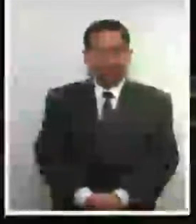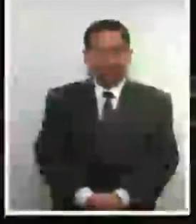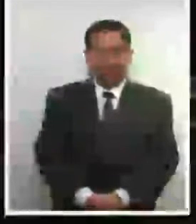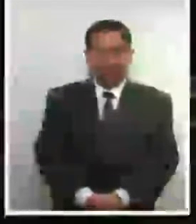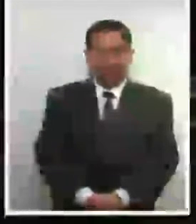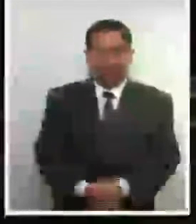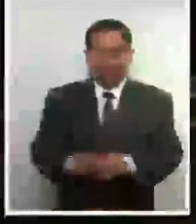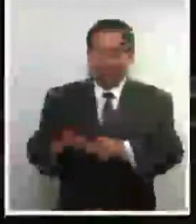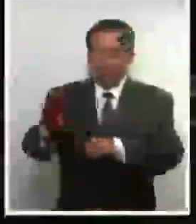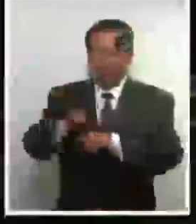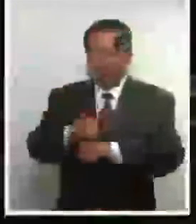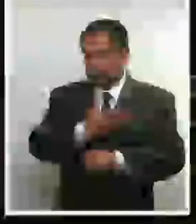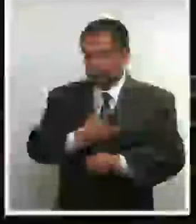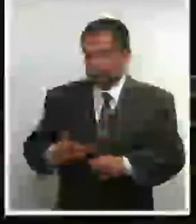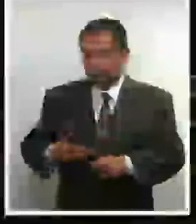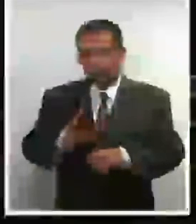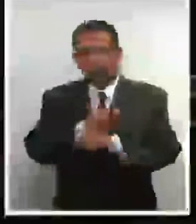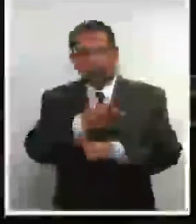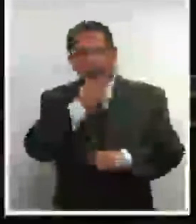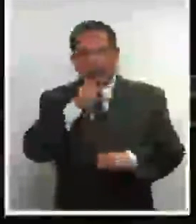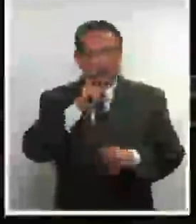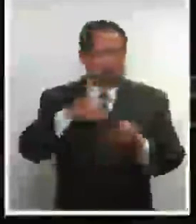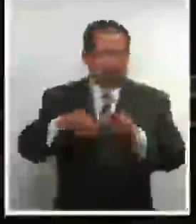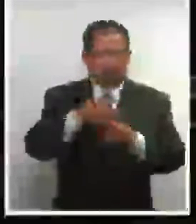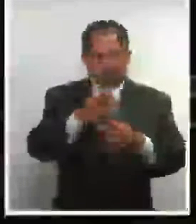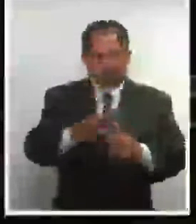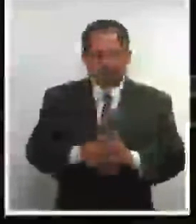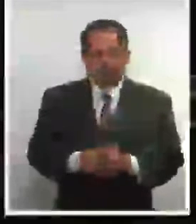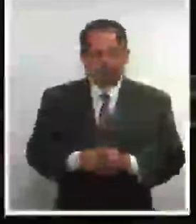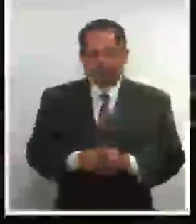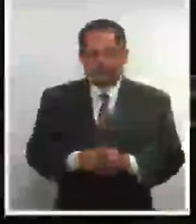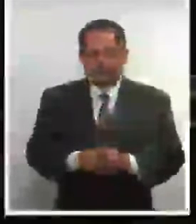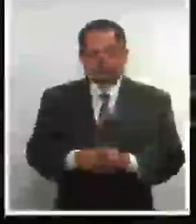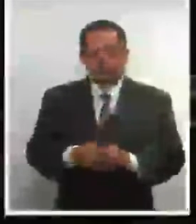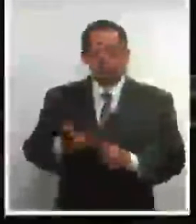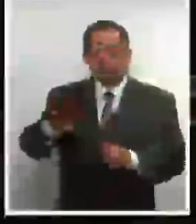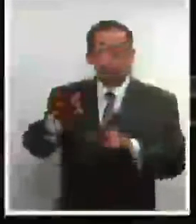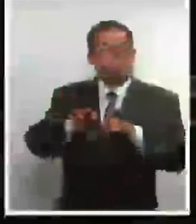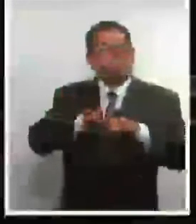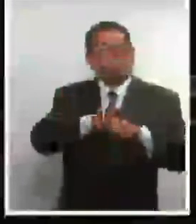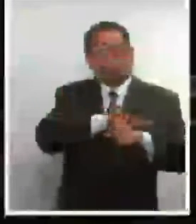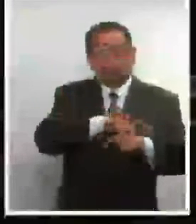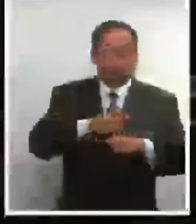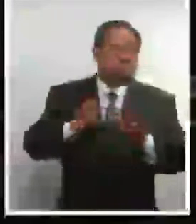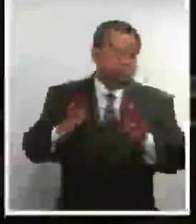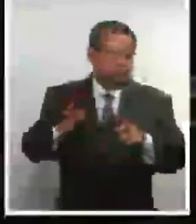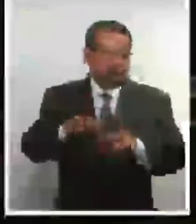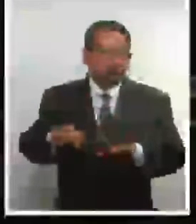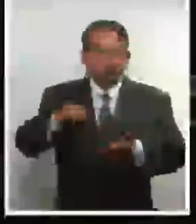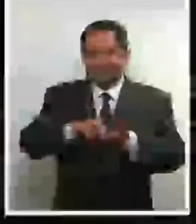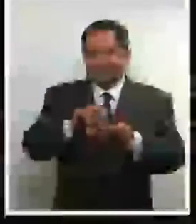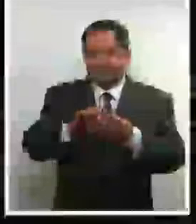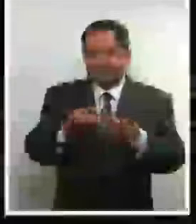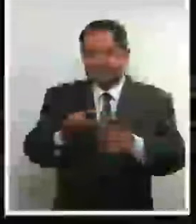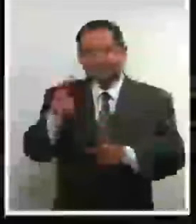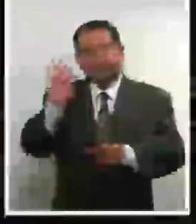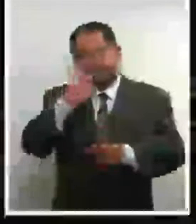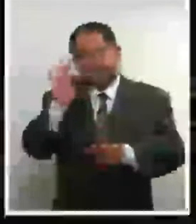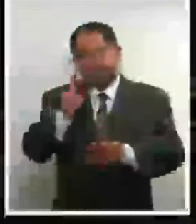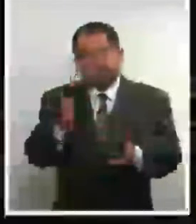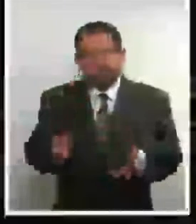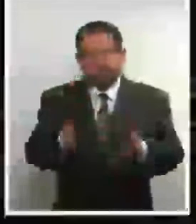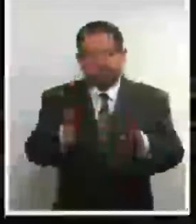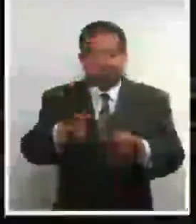Sí, con su permiso, señor presidente, compañeros, compañeras, ya quienes me han antecedido me parece que han planteado lo que podría motivar